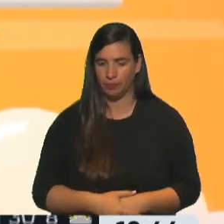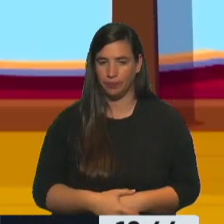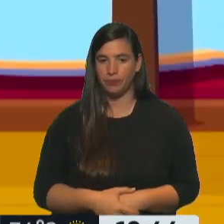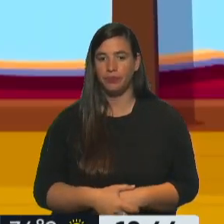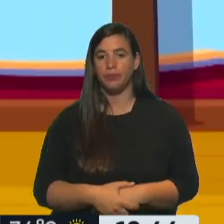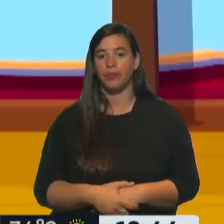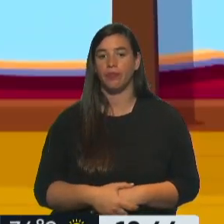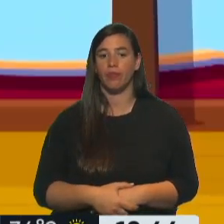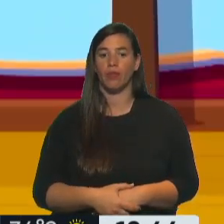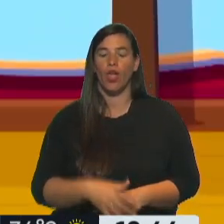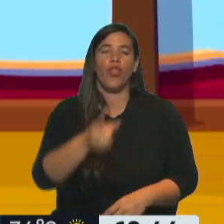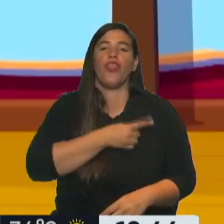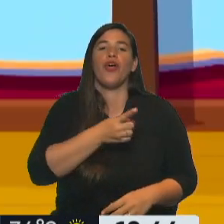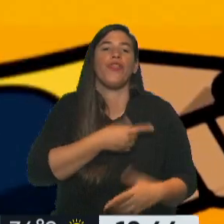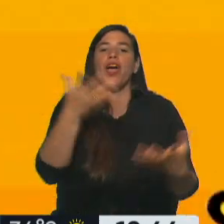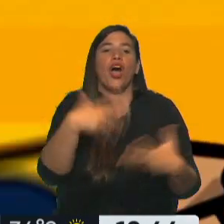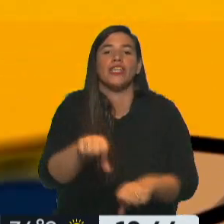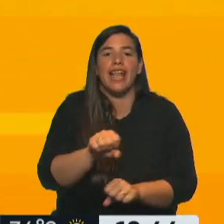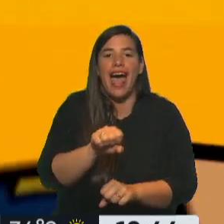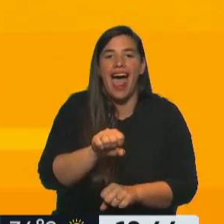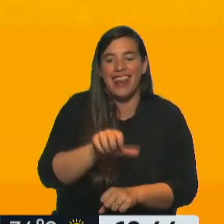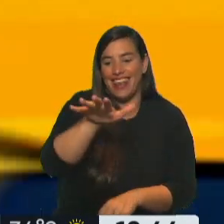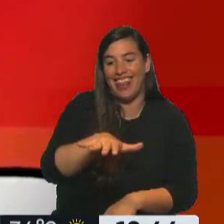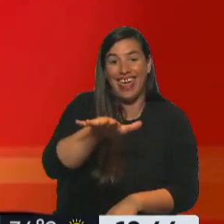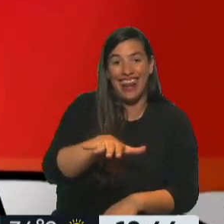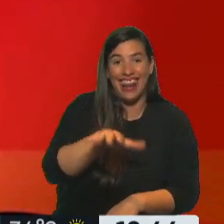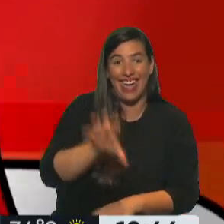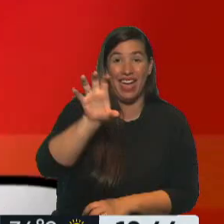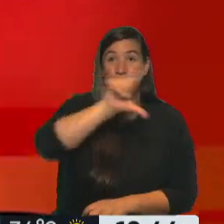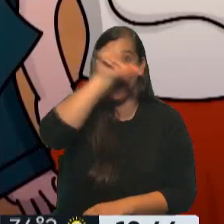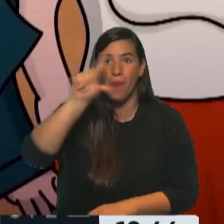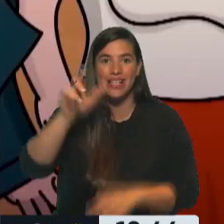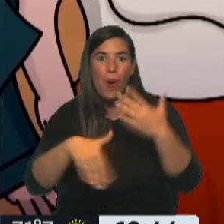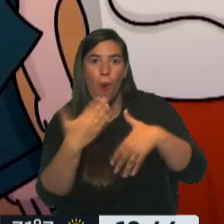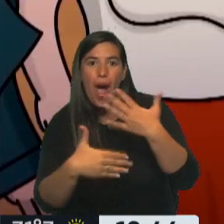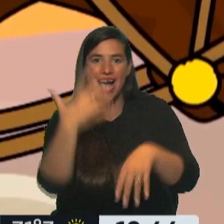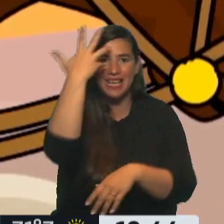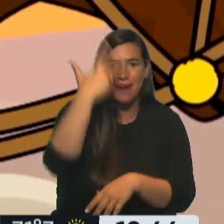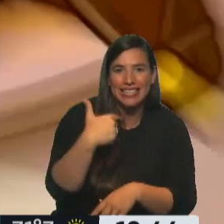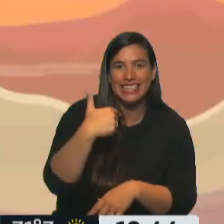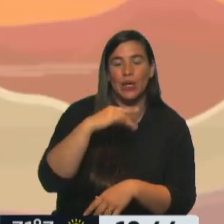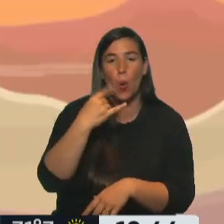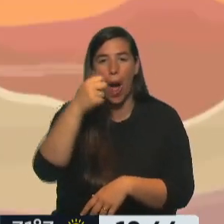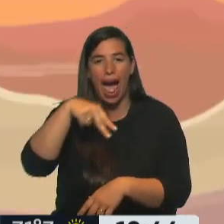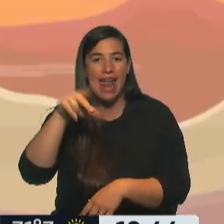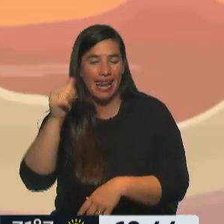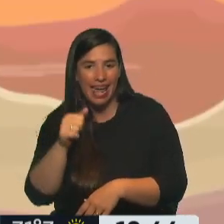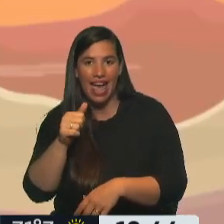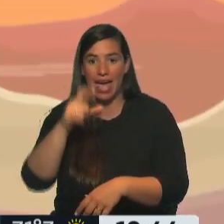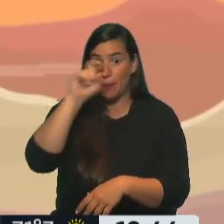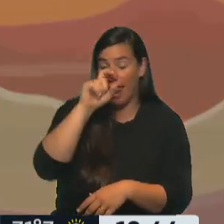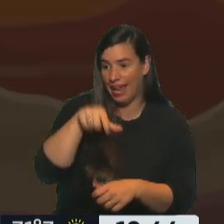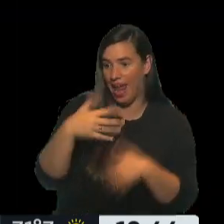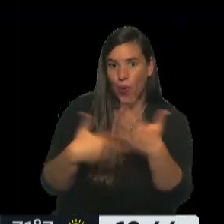¿A dónde vas a encontrar a un pibito de Formosa que juega con San Martín, Juan Azurduy y Belgrano? Hoy